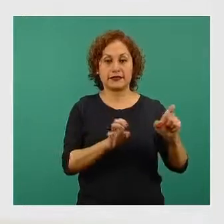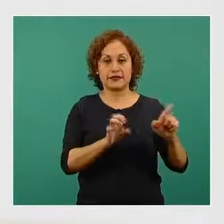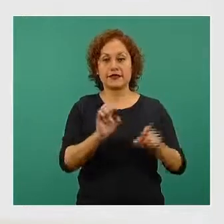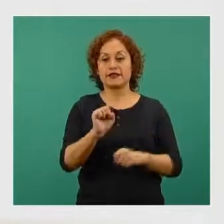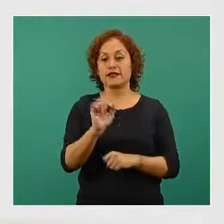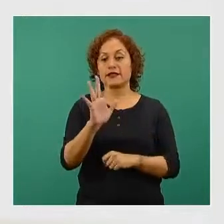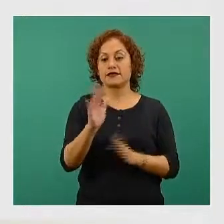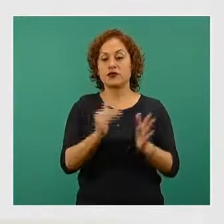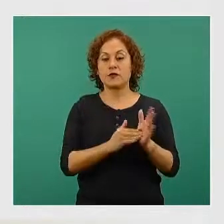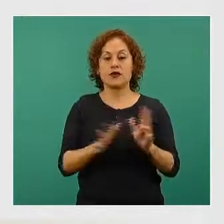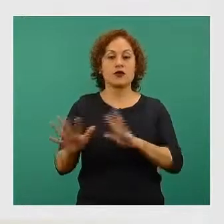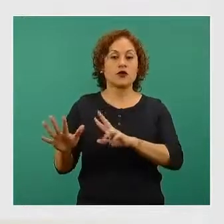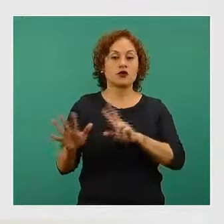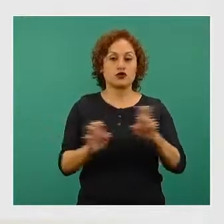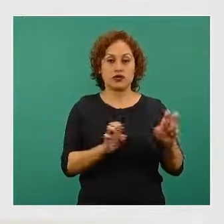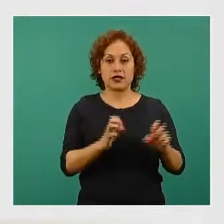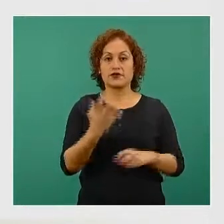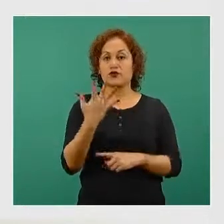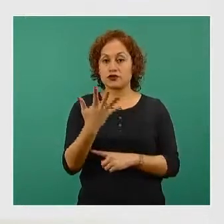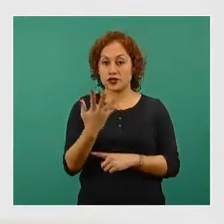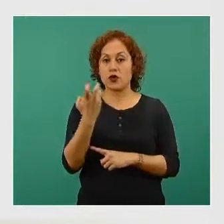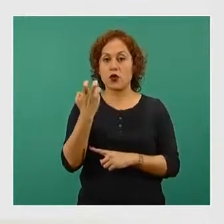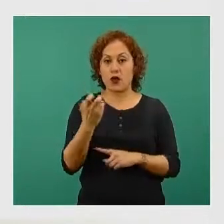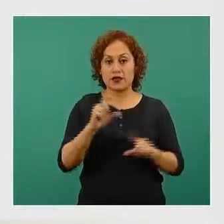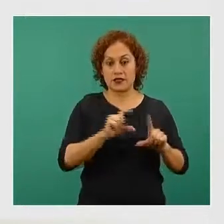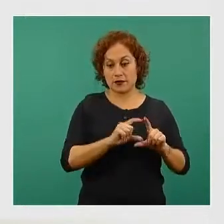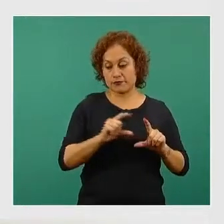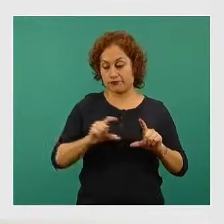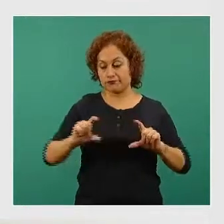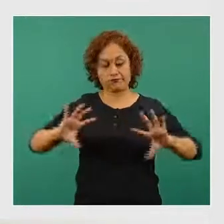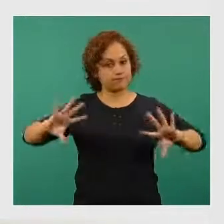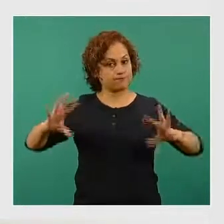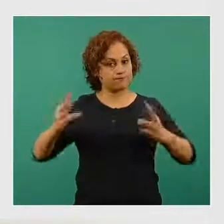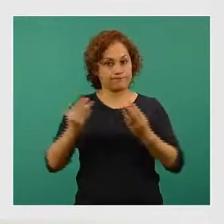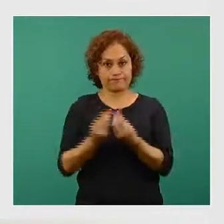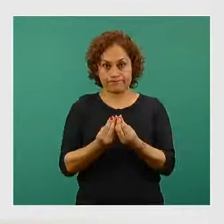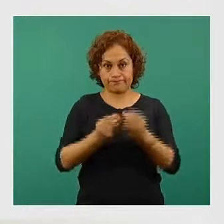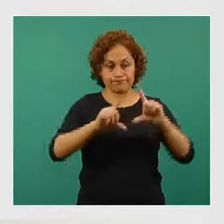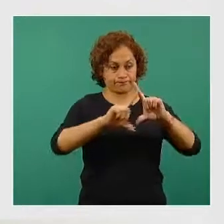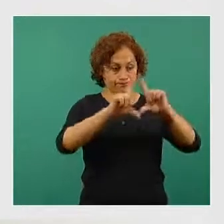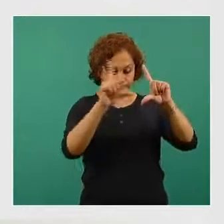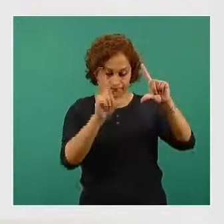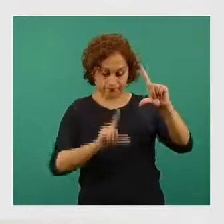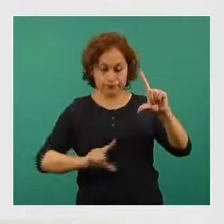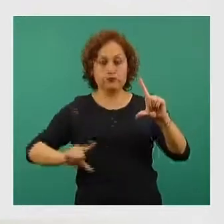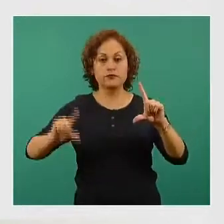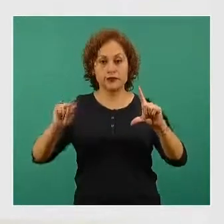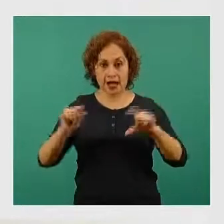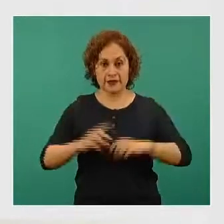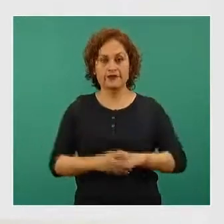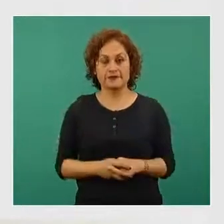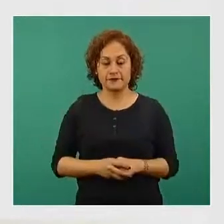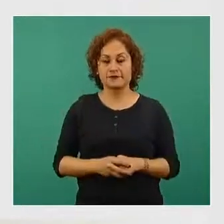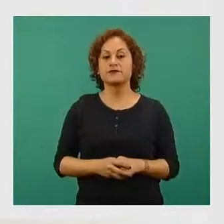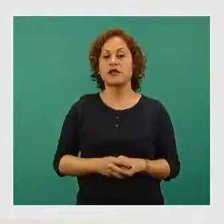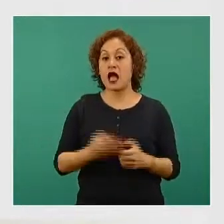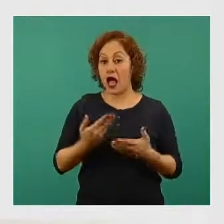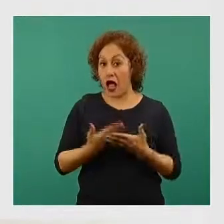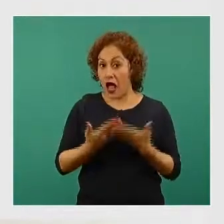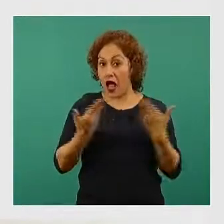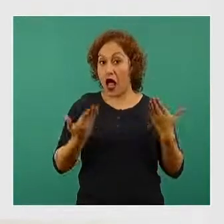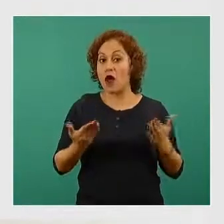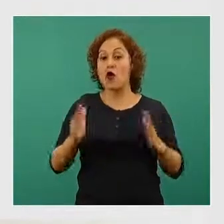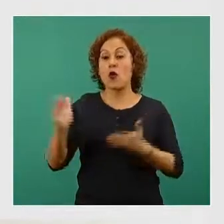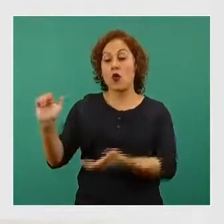2.765.805 son las dosis de vacuna que se han aplicado en todo el país. Y obviamente con estas 800,000 dosis que se